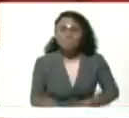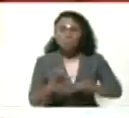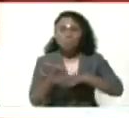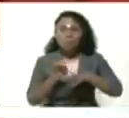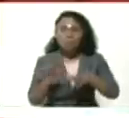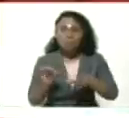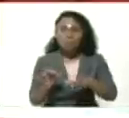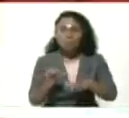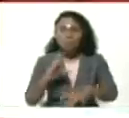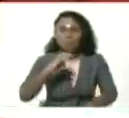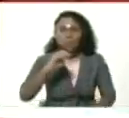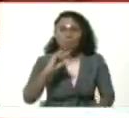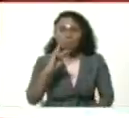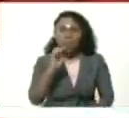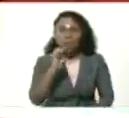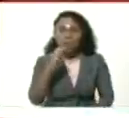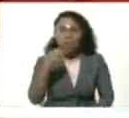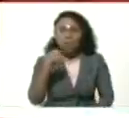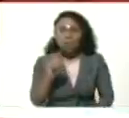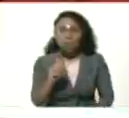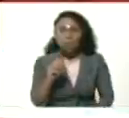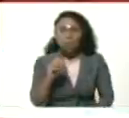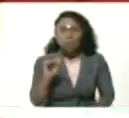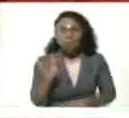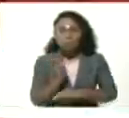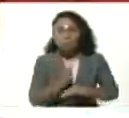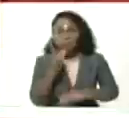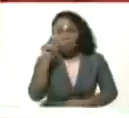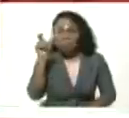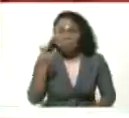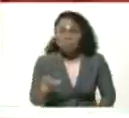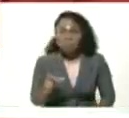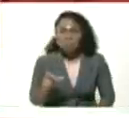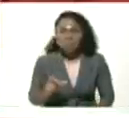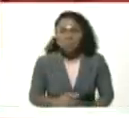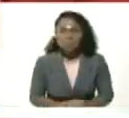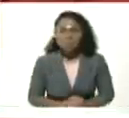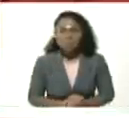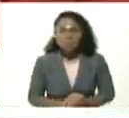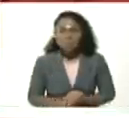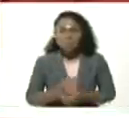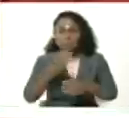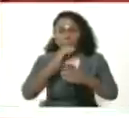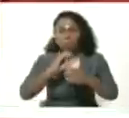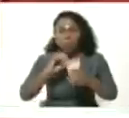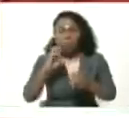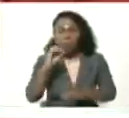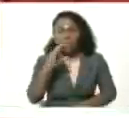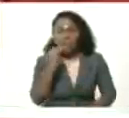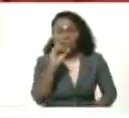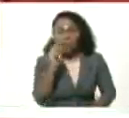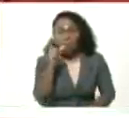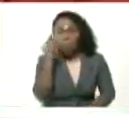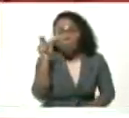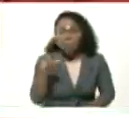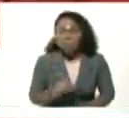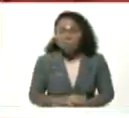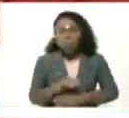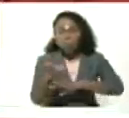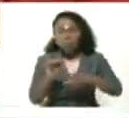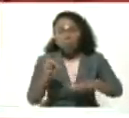Municipio Cedeño, Milton Tobar. Alcaldía del municipio Angostura del Orinoco, Sergio Hernández. Municipio